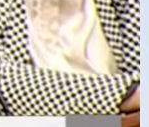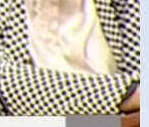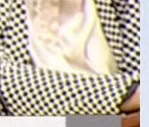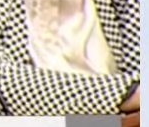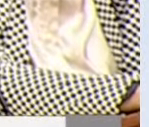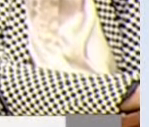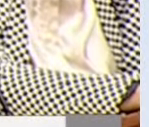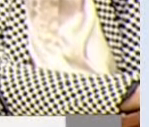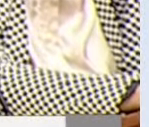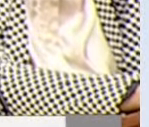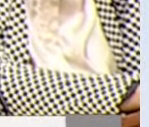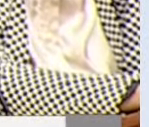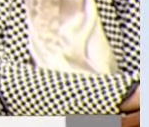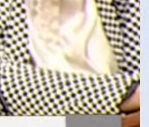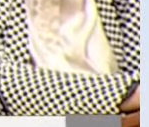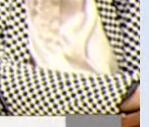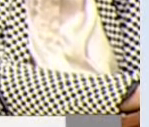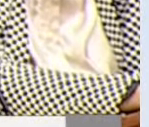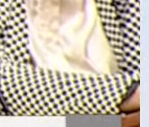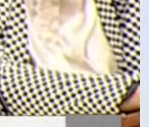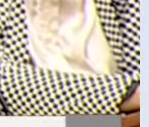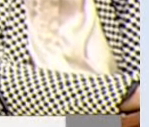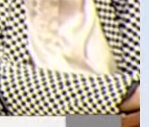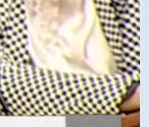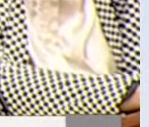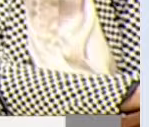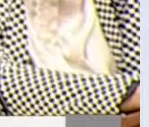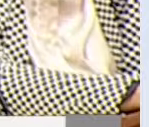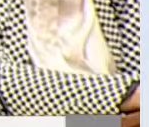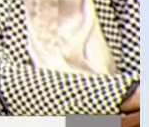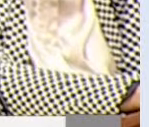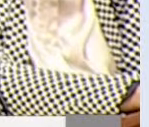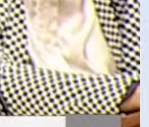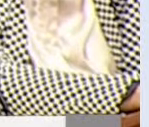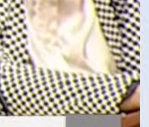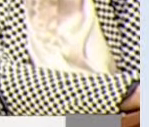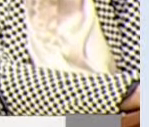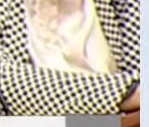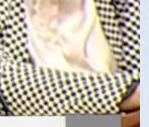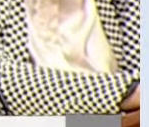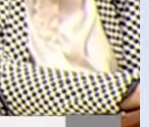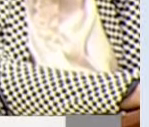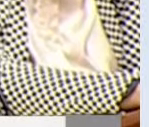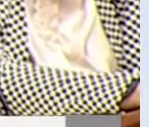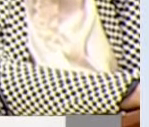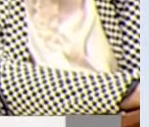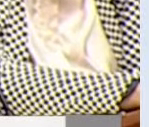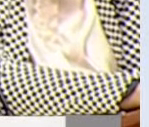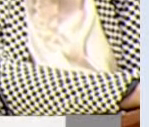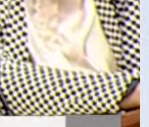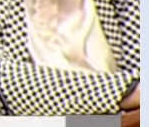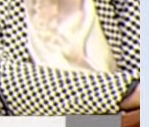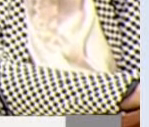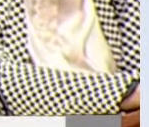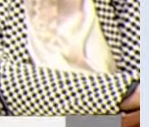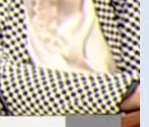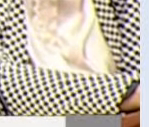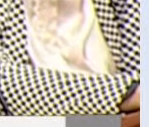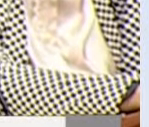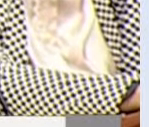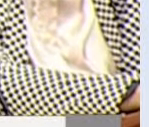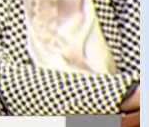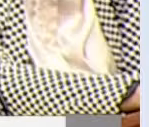como un país de riesgo medio. ¿Cuáles son los positivos? Su marco macroeconómico. ¿Cuál es lo